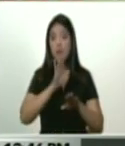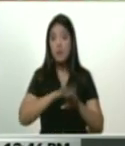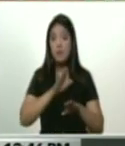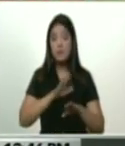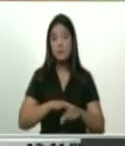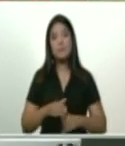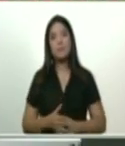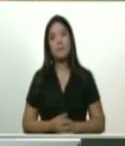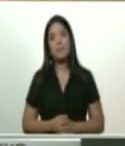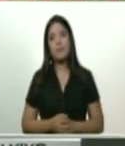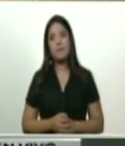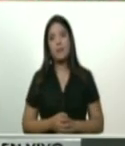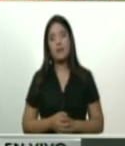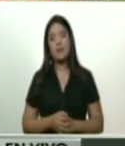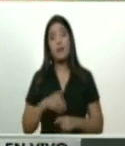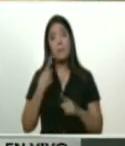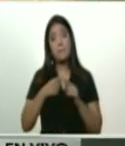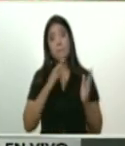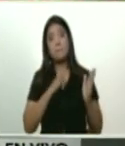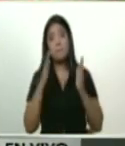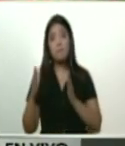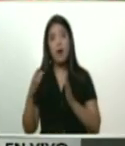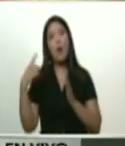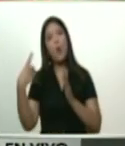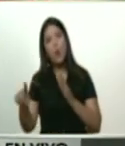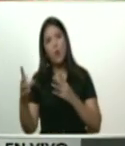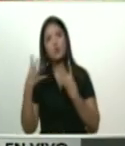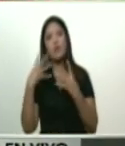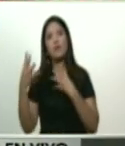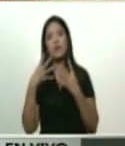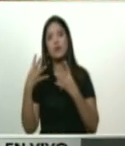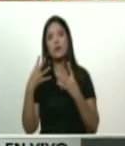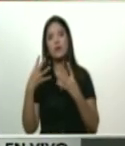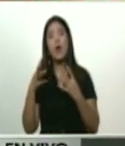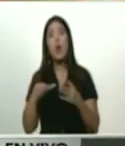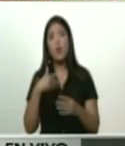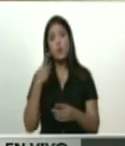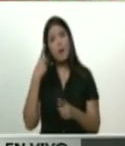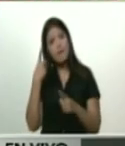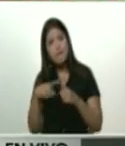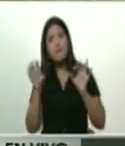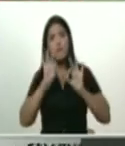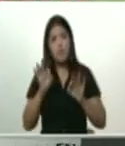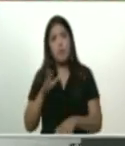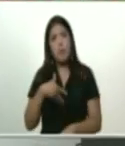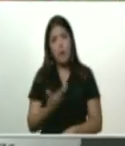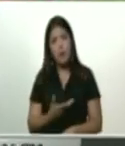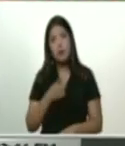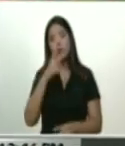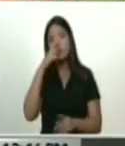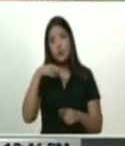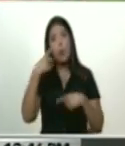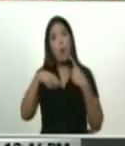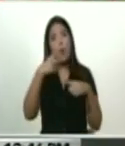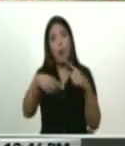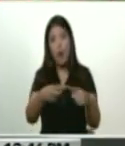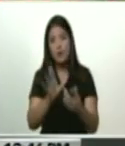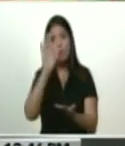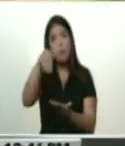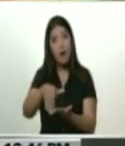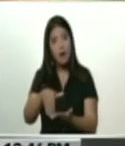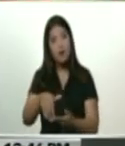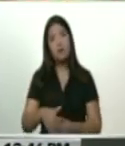que paralelamente a esto está el festival Otro Beta es Posible, que se lleva año tras año en